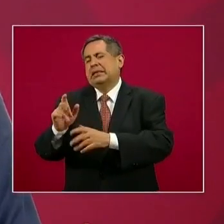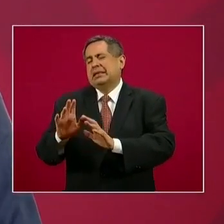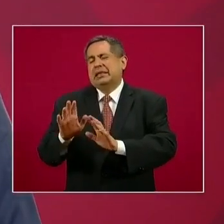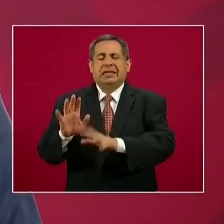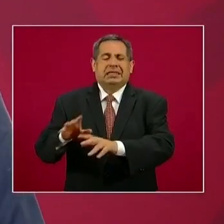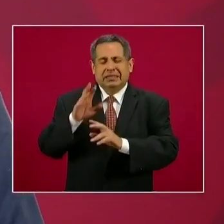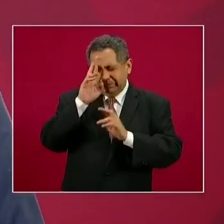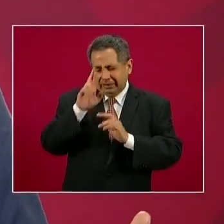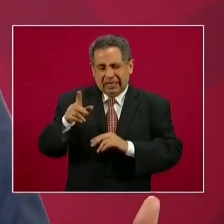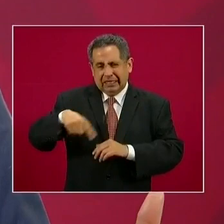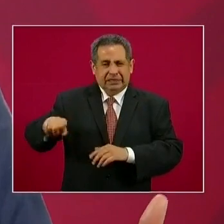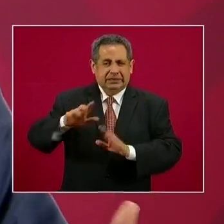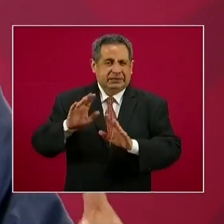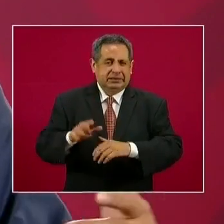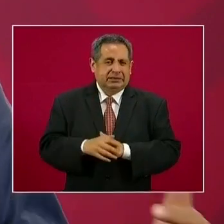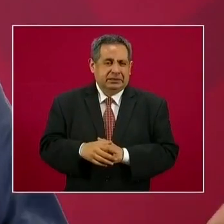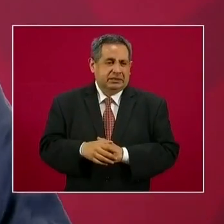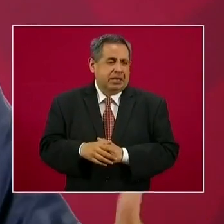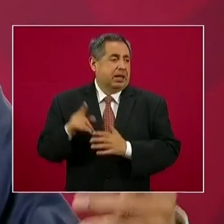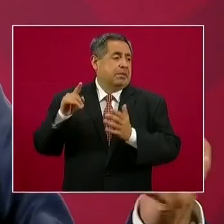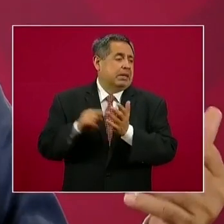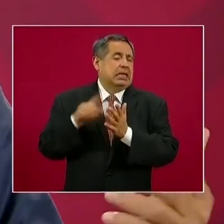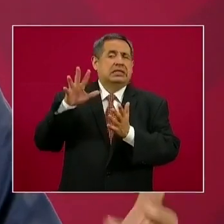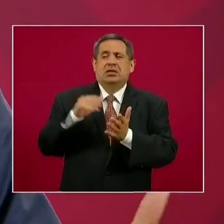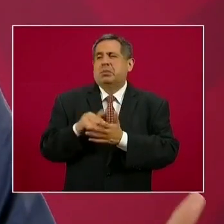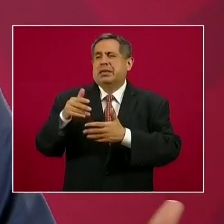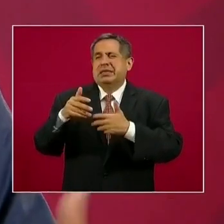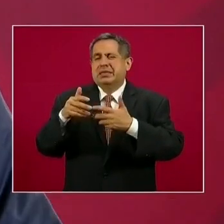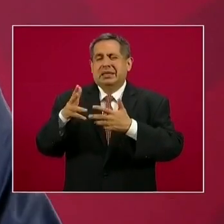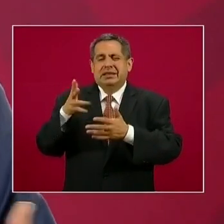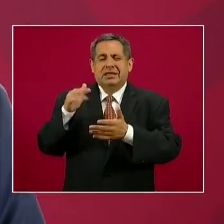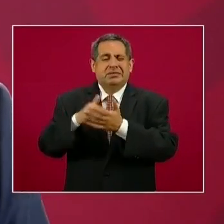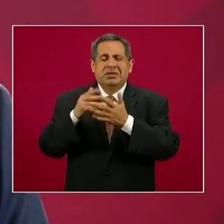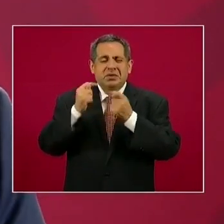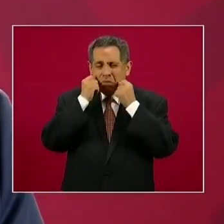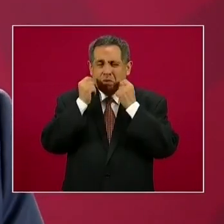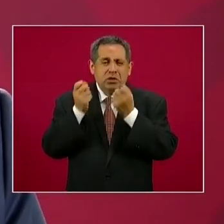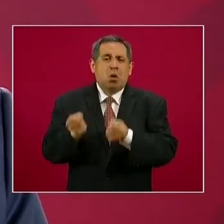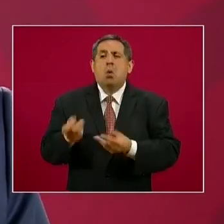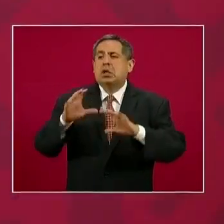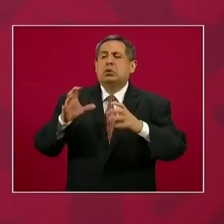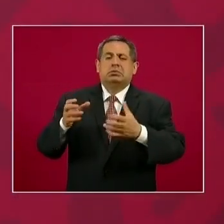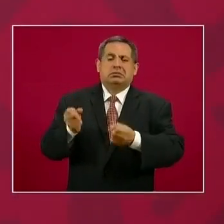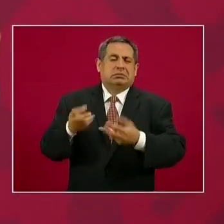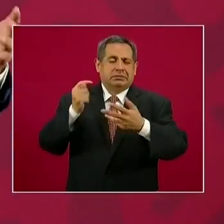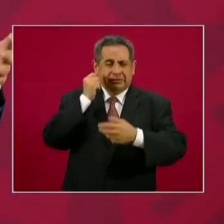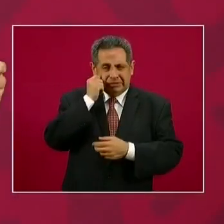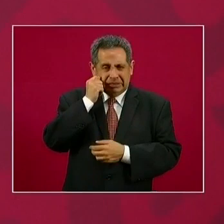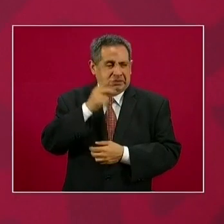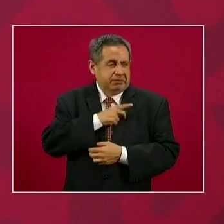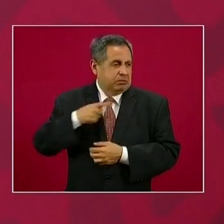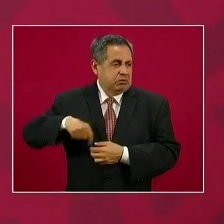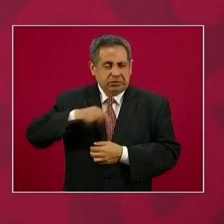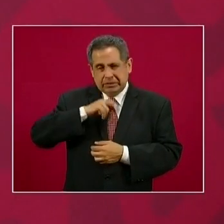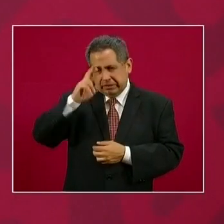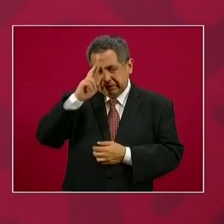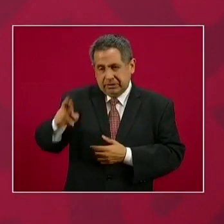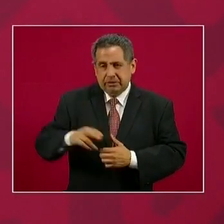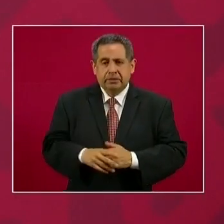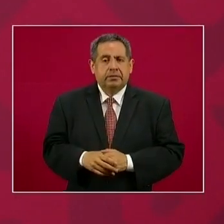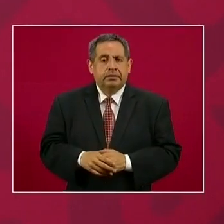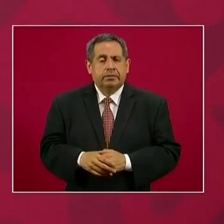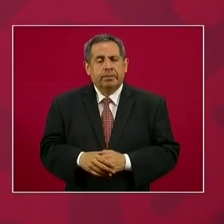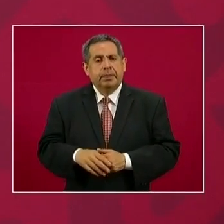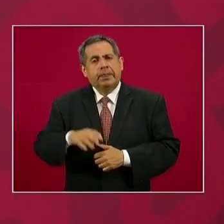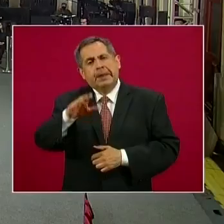ejerzan su derecho a la libre manifestación. Sobre quienes piden su renuncia, pues más bien tendría que ser una revocación de